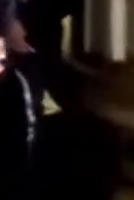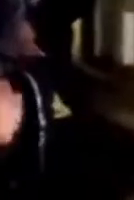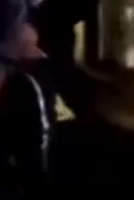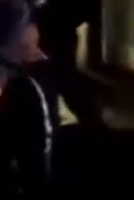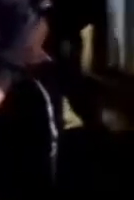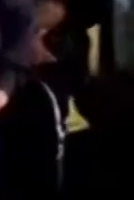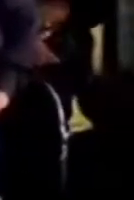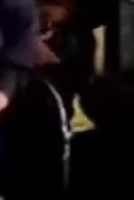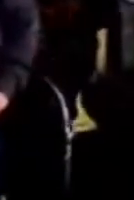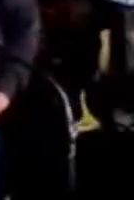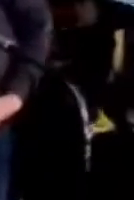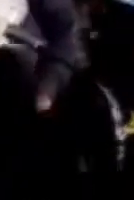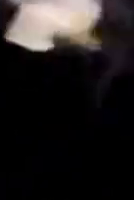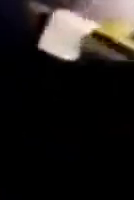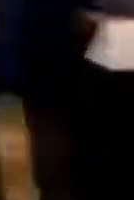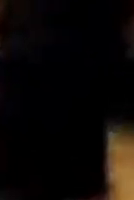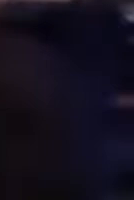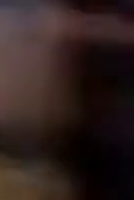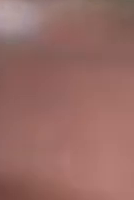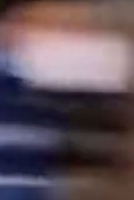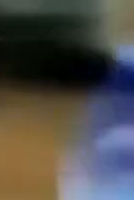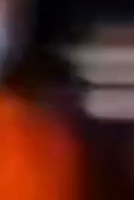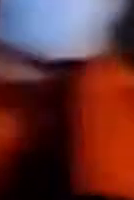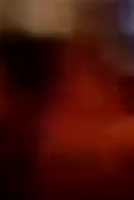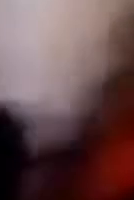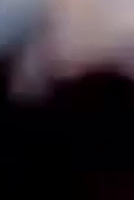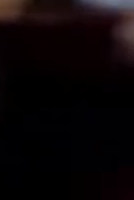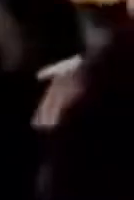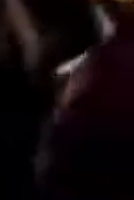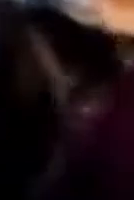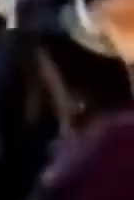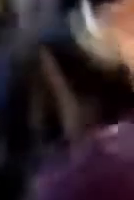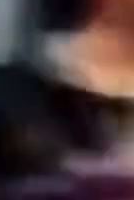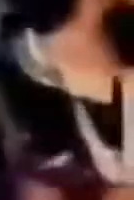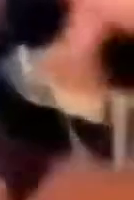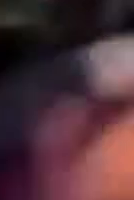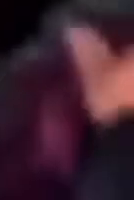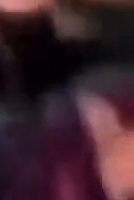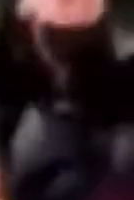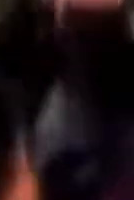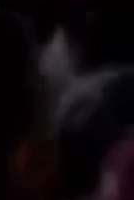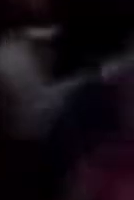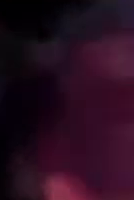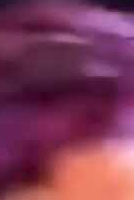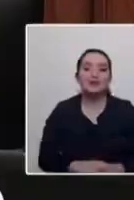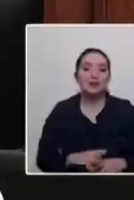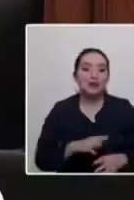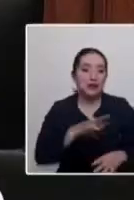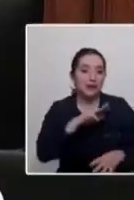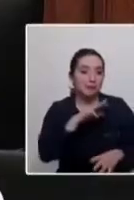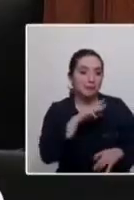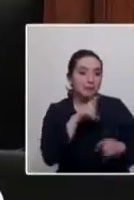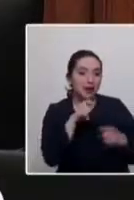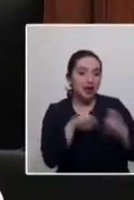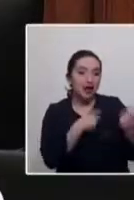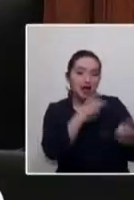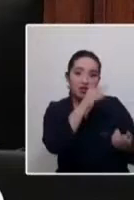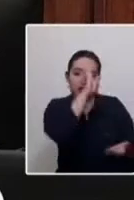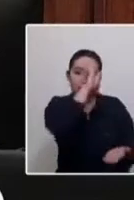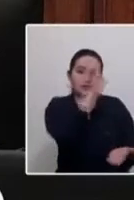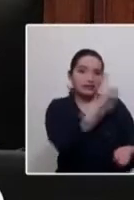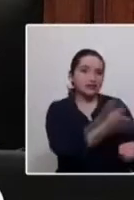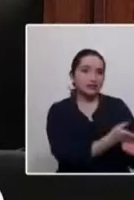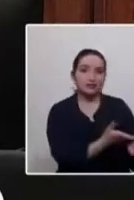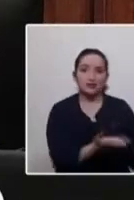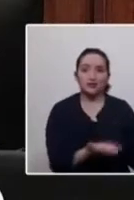sea, era un régimen de aguas que fue producto de los acuerdos de los distintos colectivos. Así que, por lo menos en ese respecto, obviamente que vamos a volver a revisar todas las